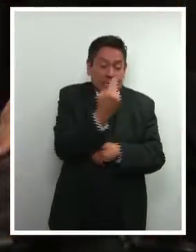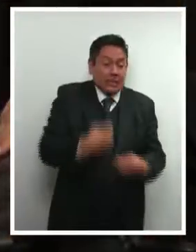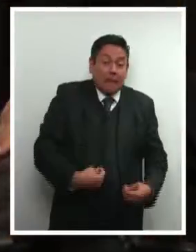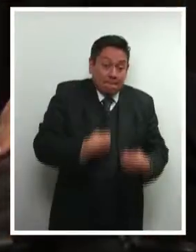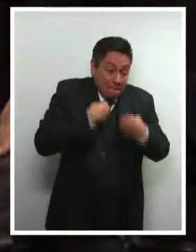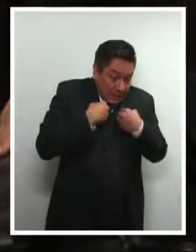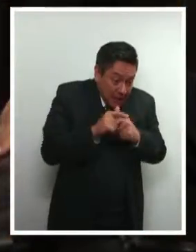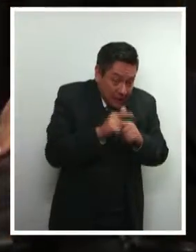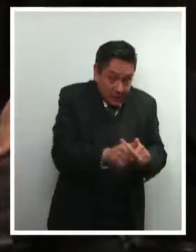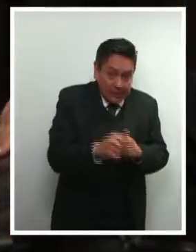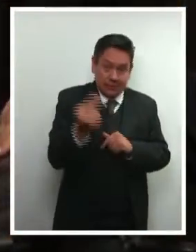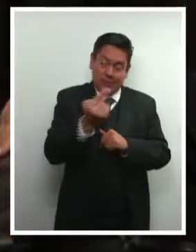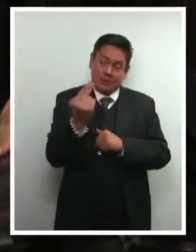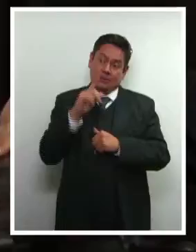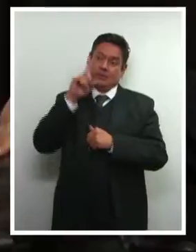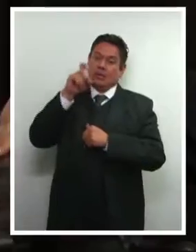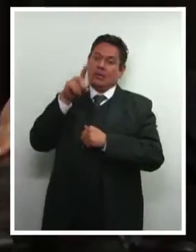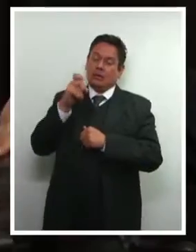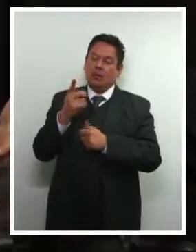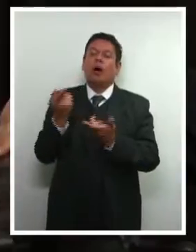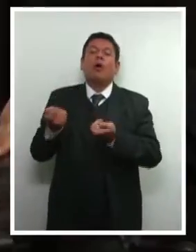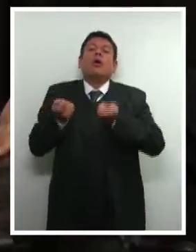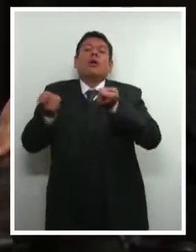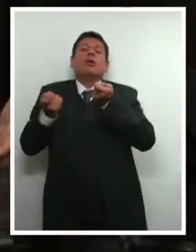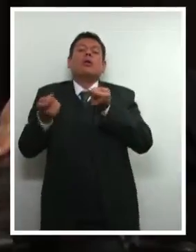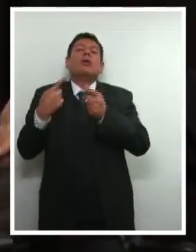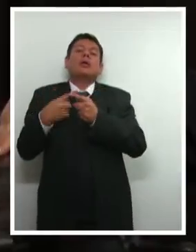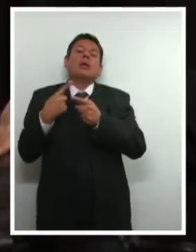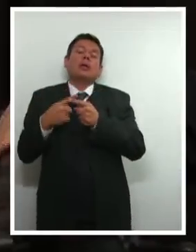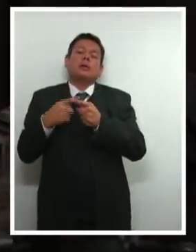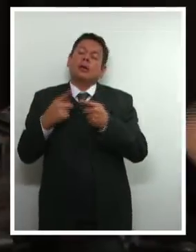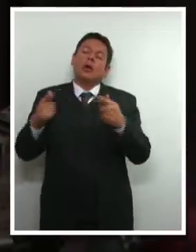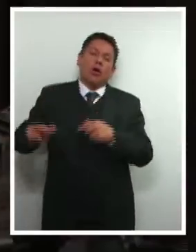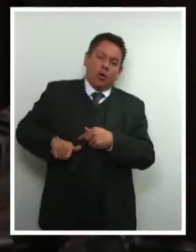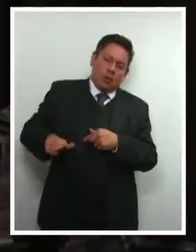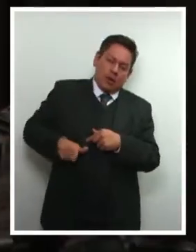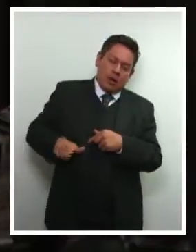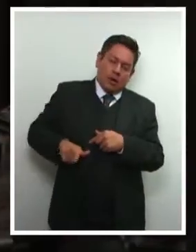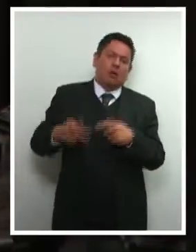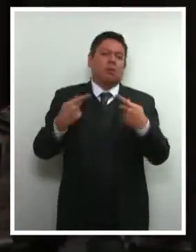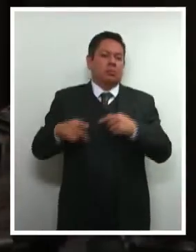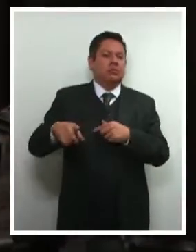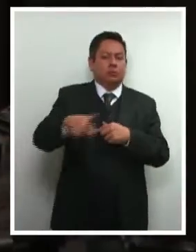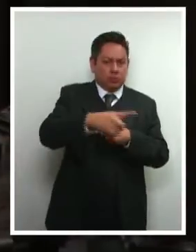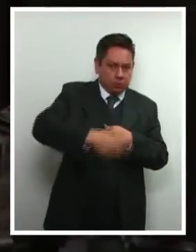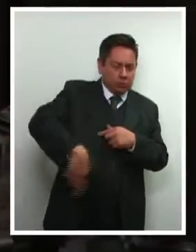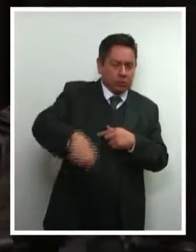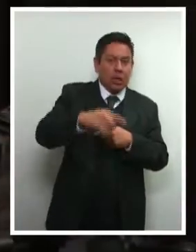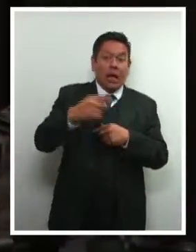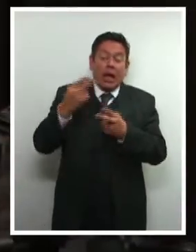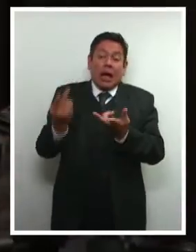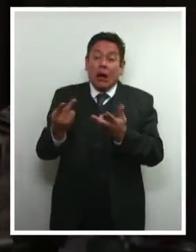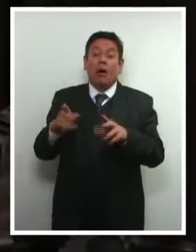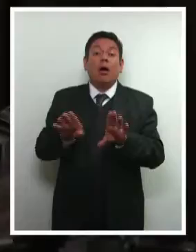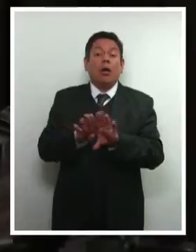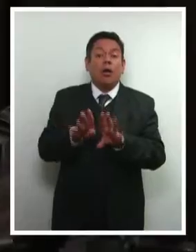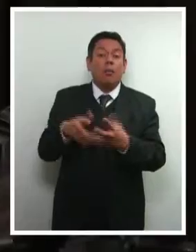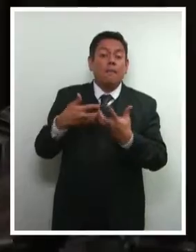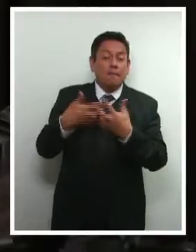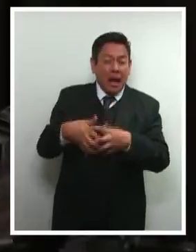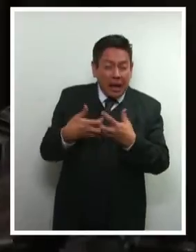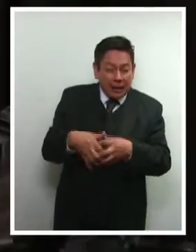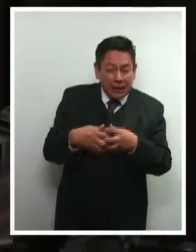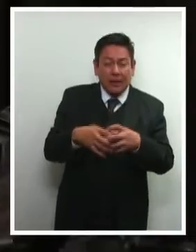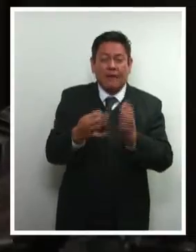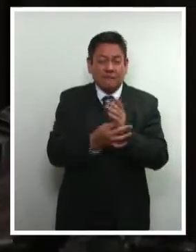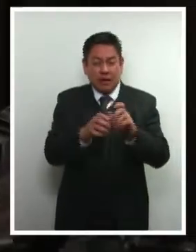gestión integral del agua será responsabilidad pública. La infraestructura y el servicio público del agua